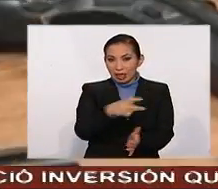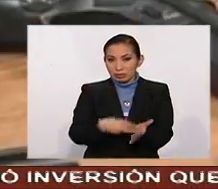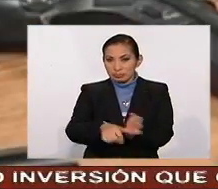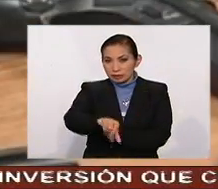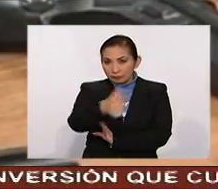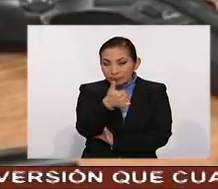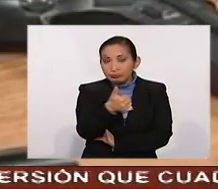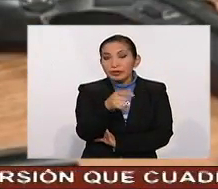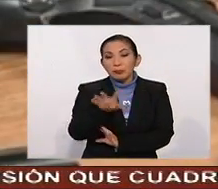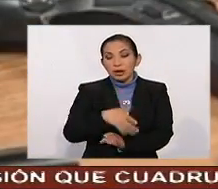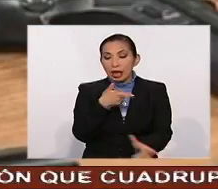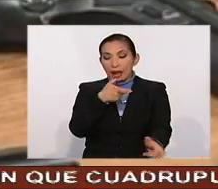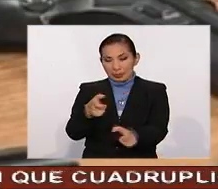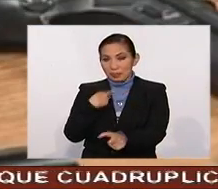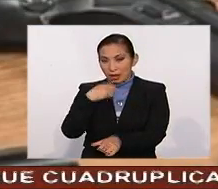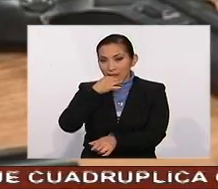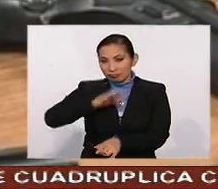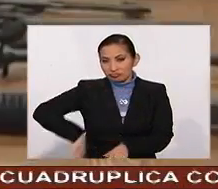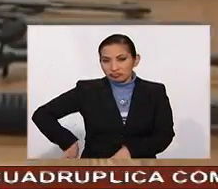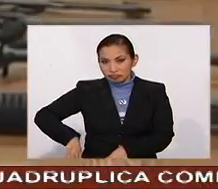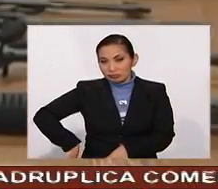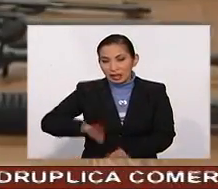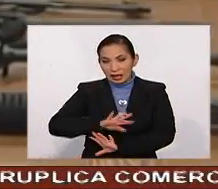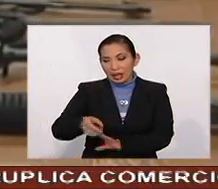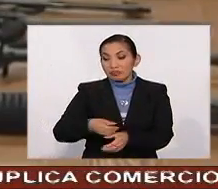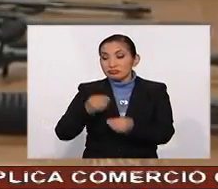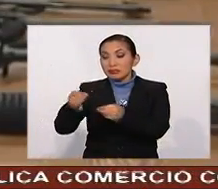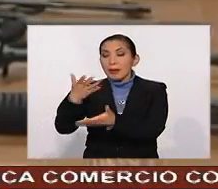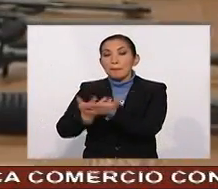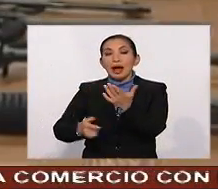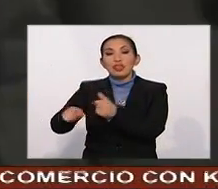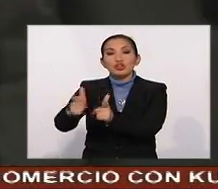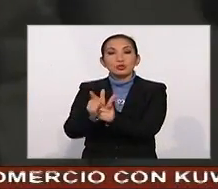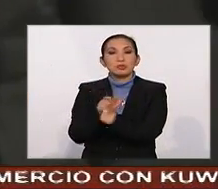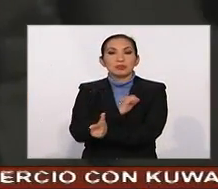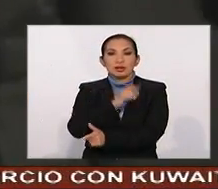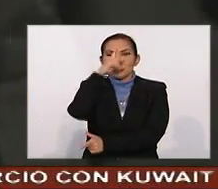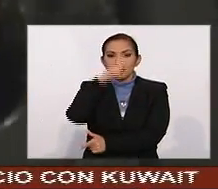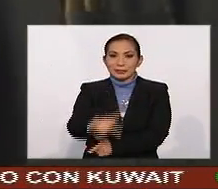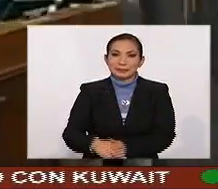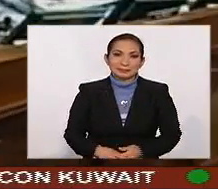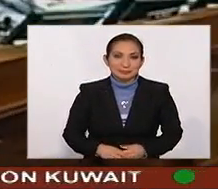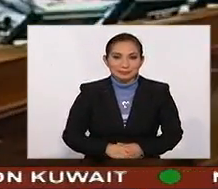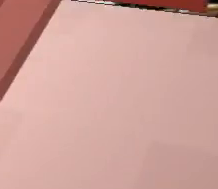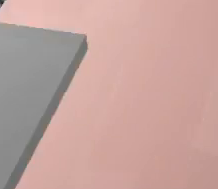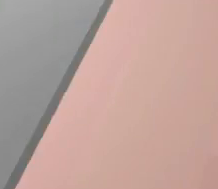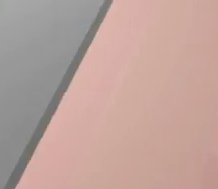2011, ya que las armas, como le informé, fueron a dar a manos del crimen organizado.